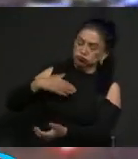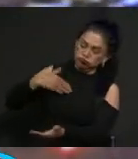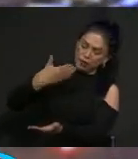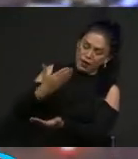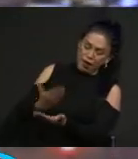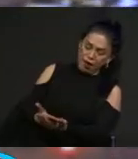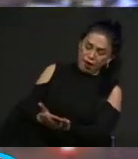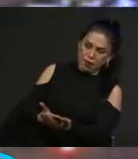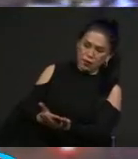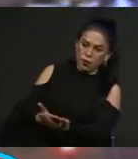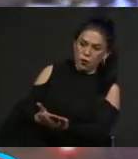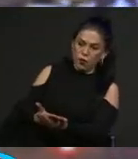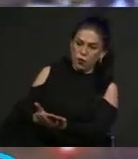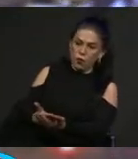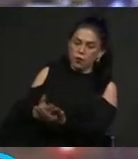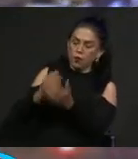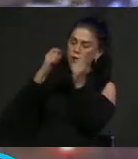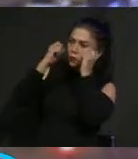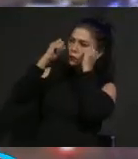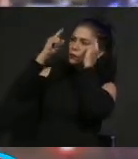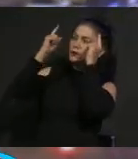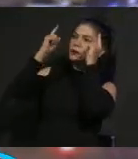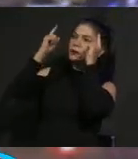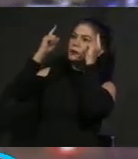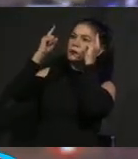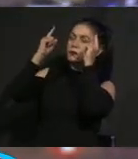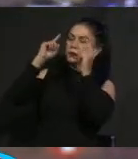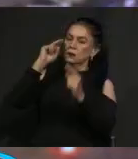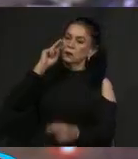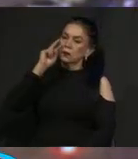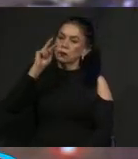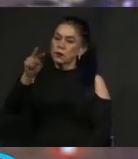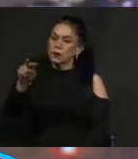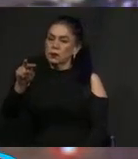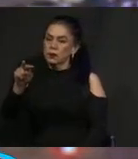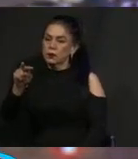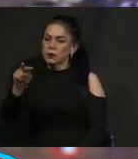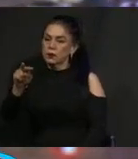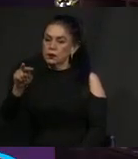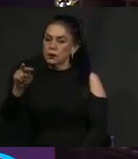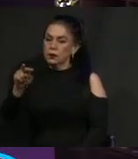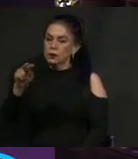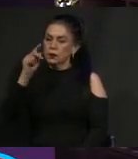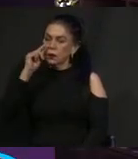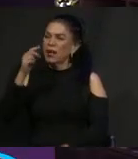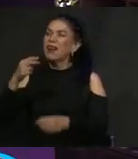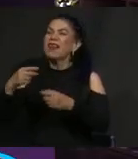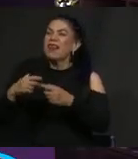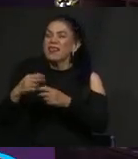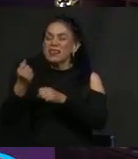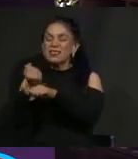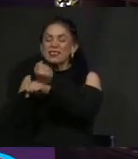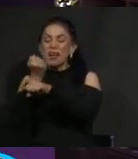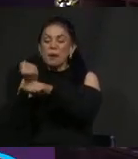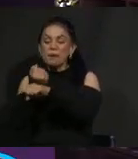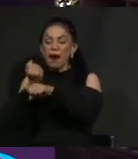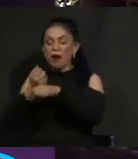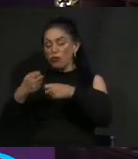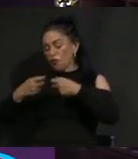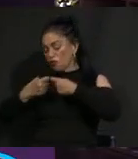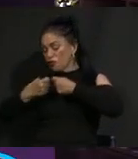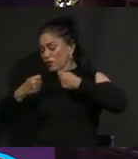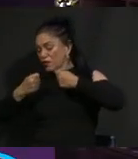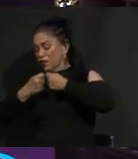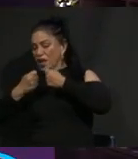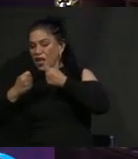de Chapultepec vi mi tenis O sea estaban pasando los carros sobre mi tenis no tenía un tenis camino